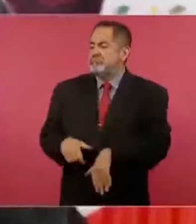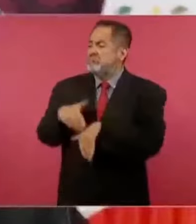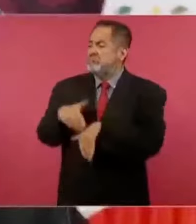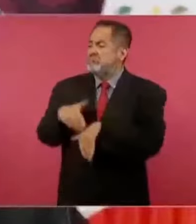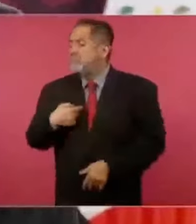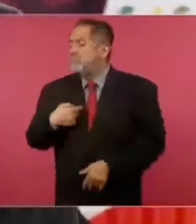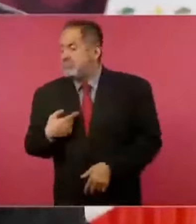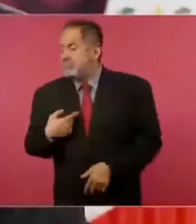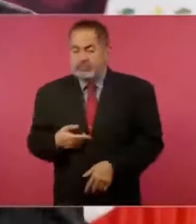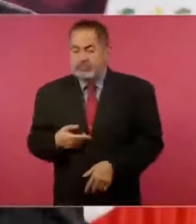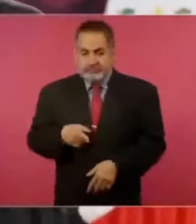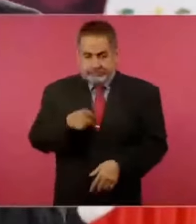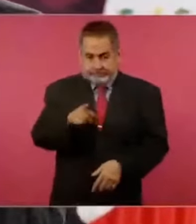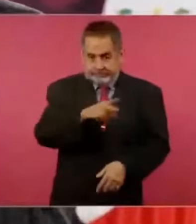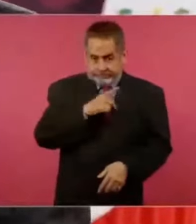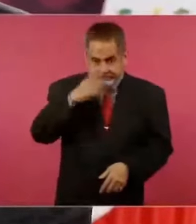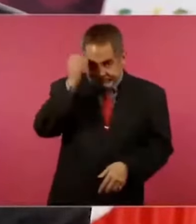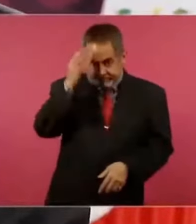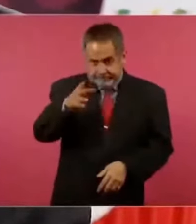olviden.